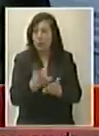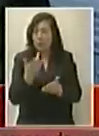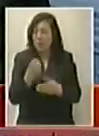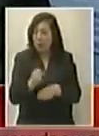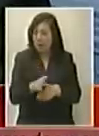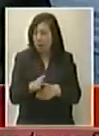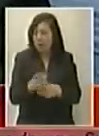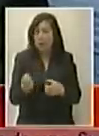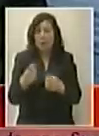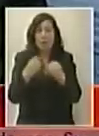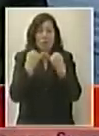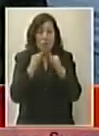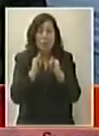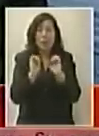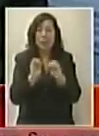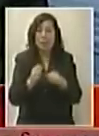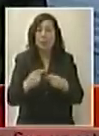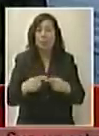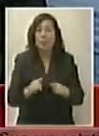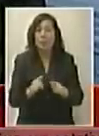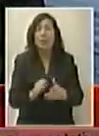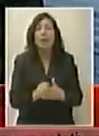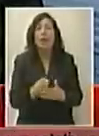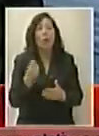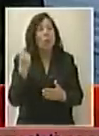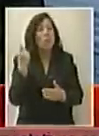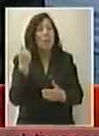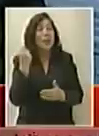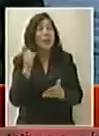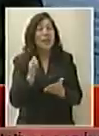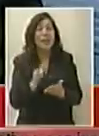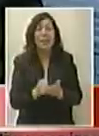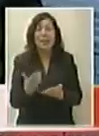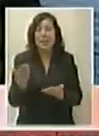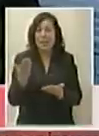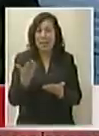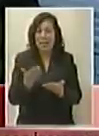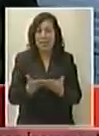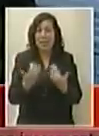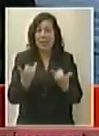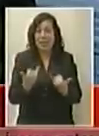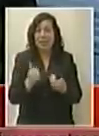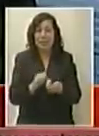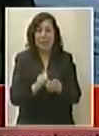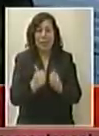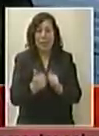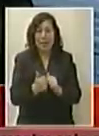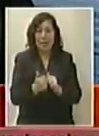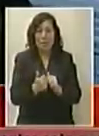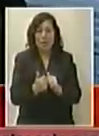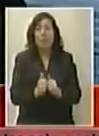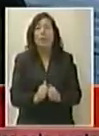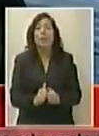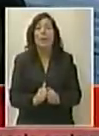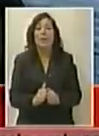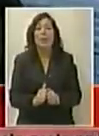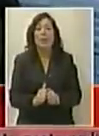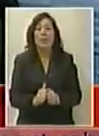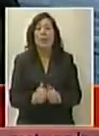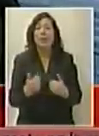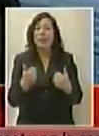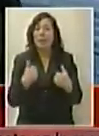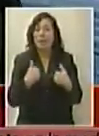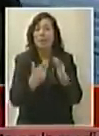campaña de información que permita a la gente comprender los alcances de esta reforma Mientras tanto señores